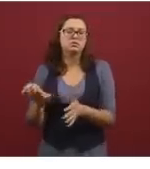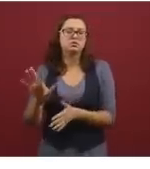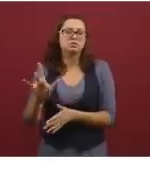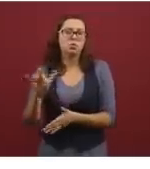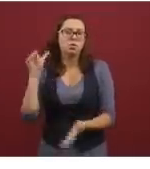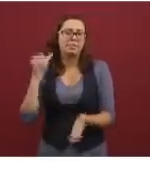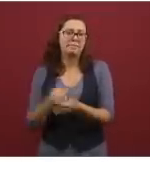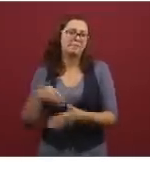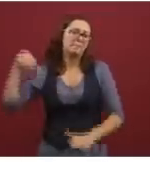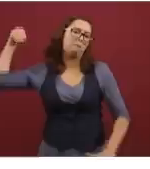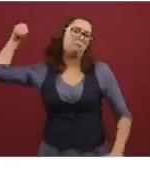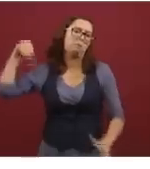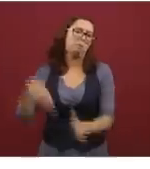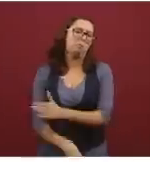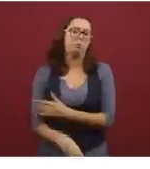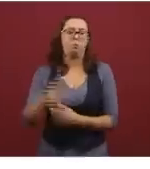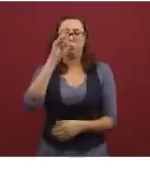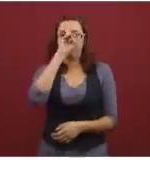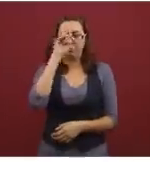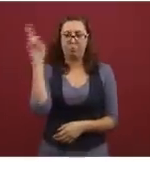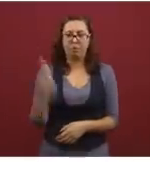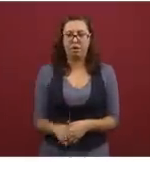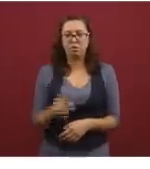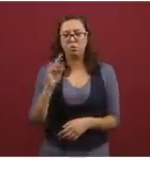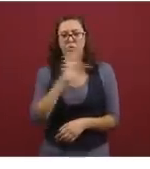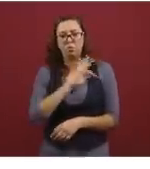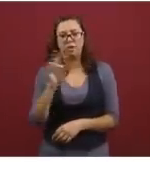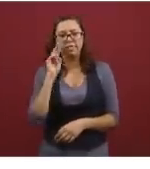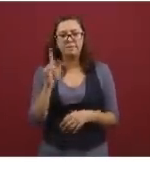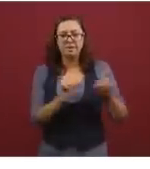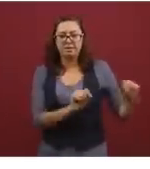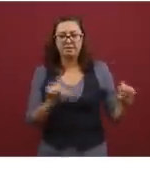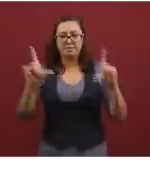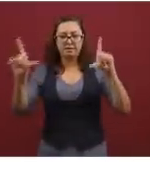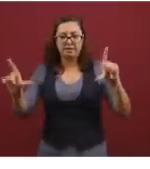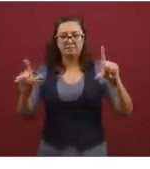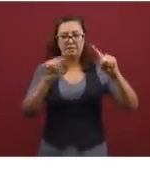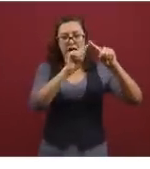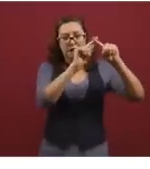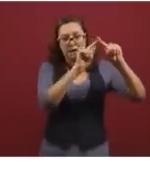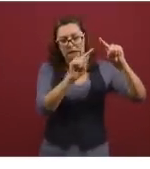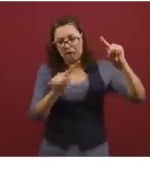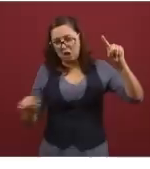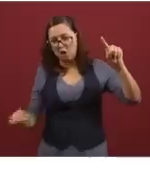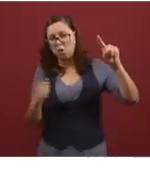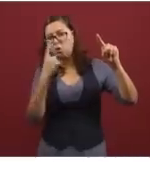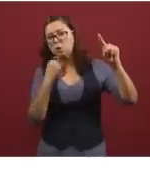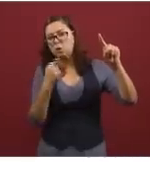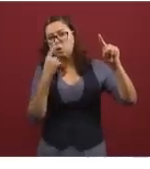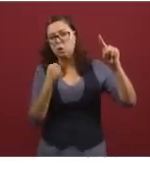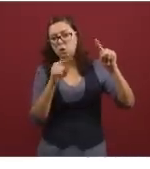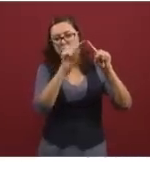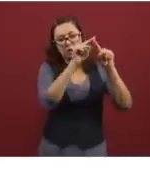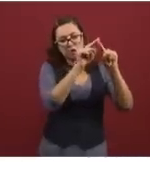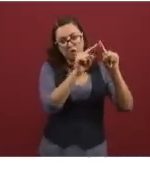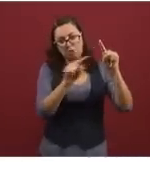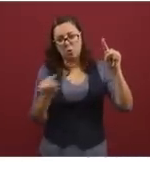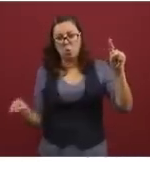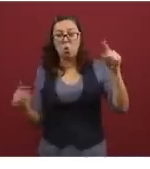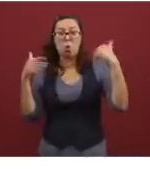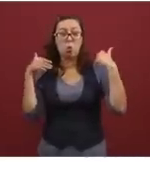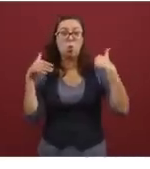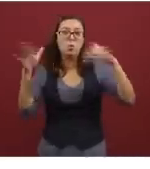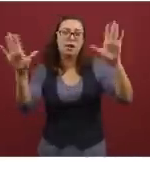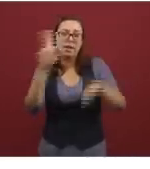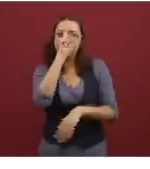En la línea roja que marca la tendencia de la caída del año pasado de la